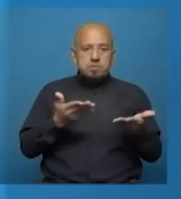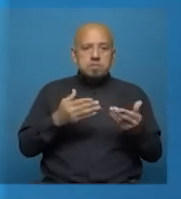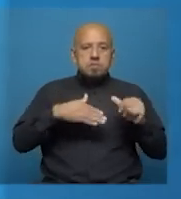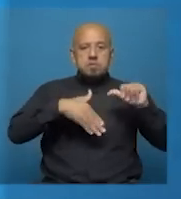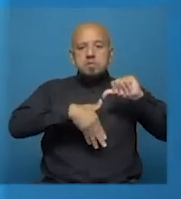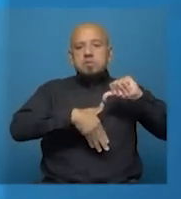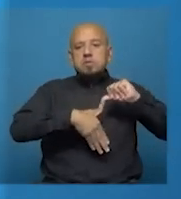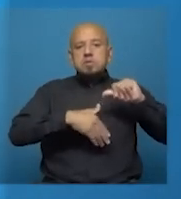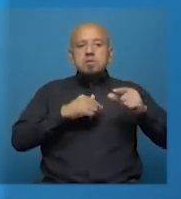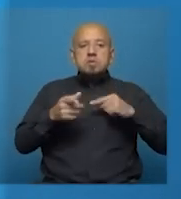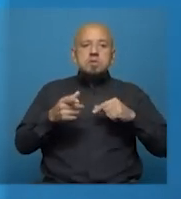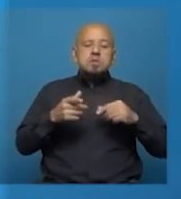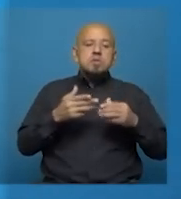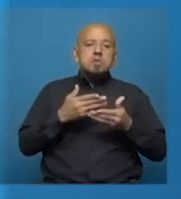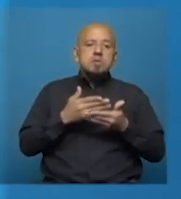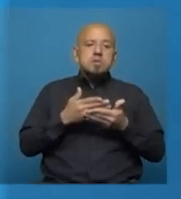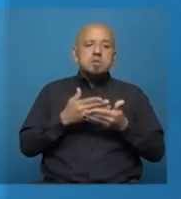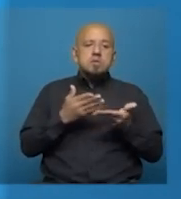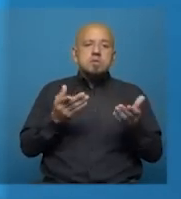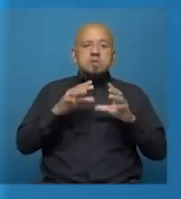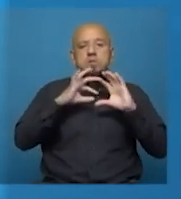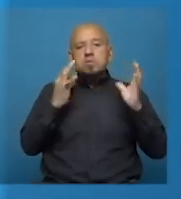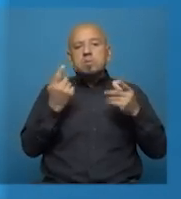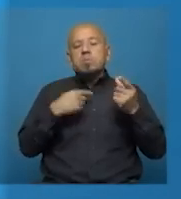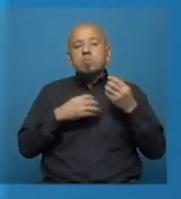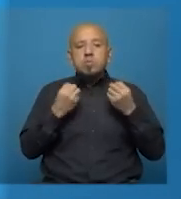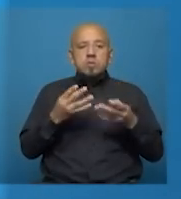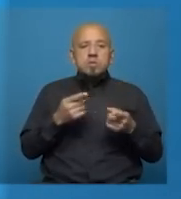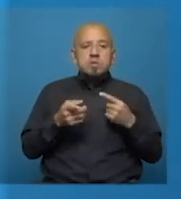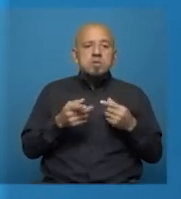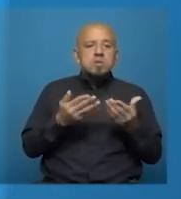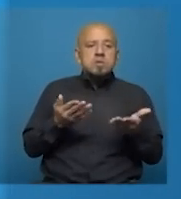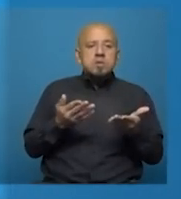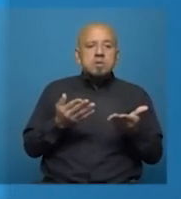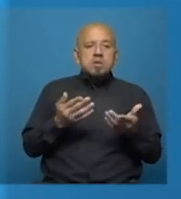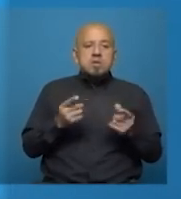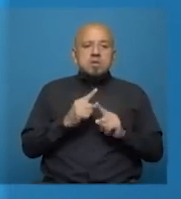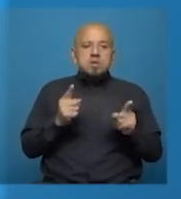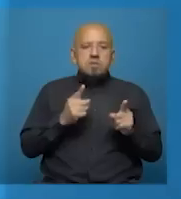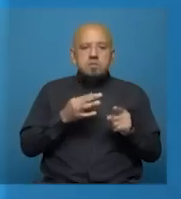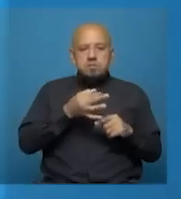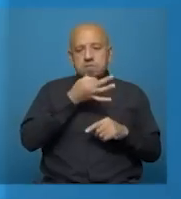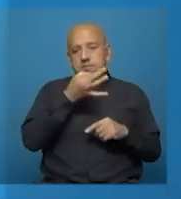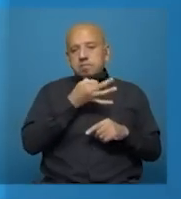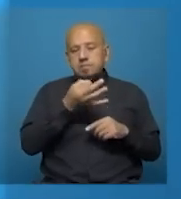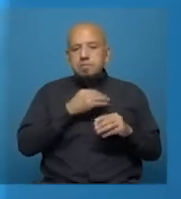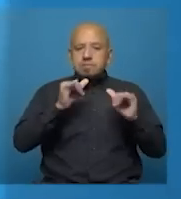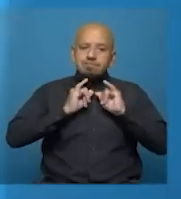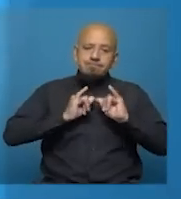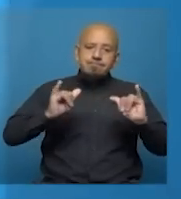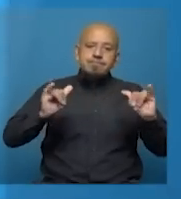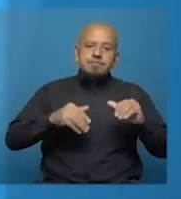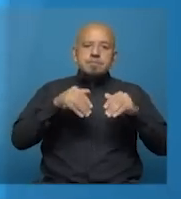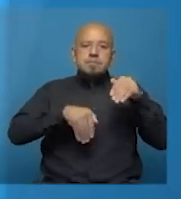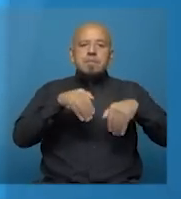Latina, y yo te diría que a muchos países del mundo. Por eso no se arregla con el discurso de la campaña electoral, creo que se